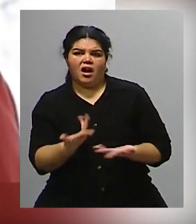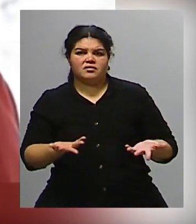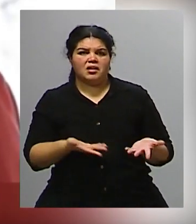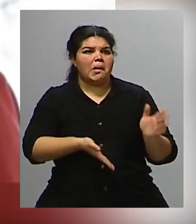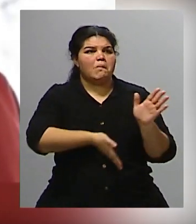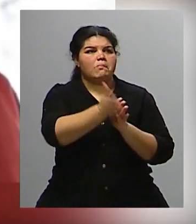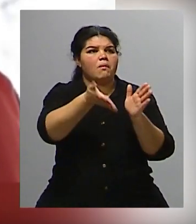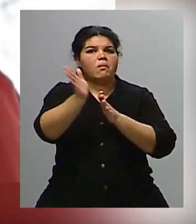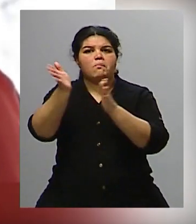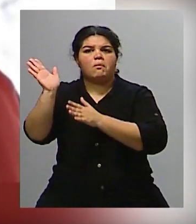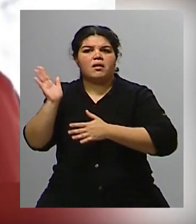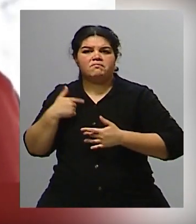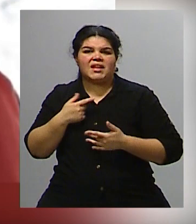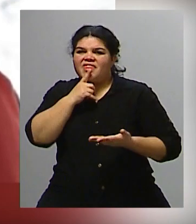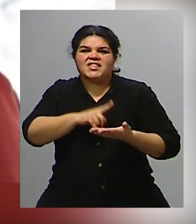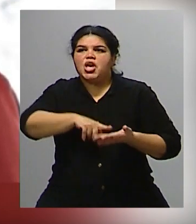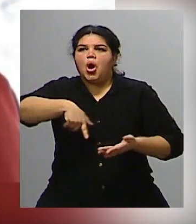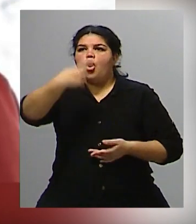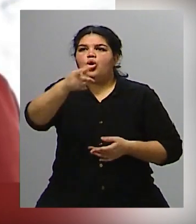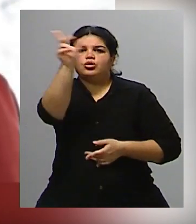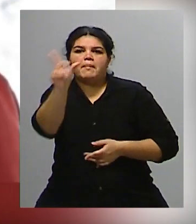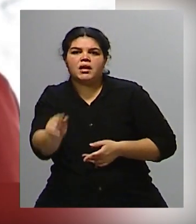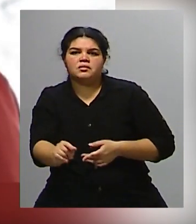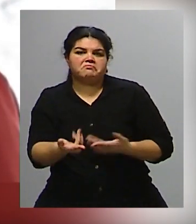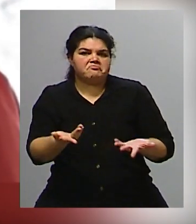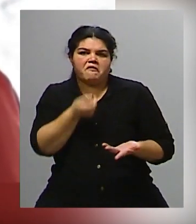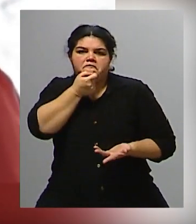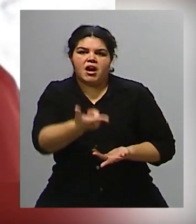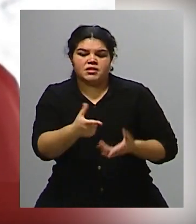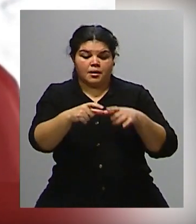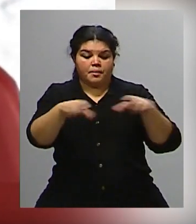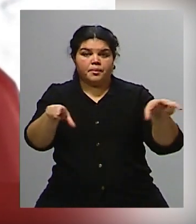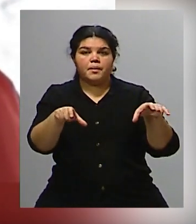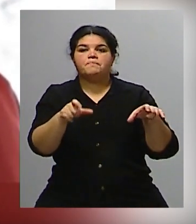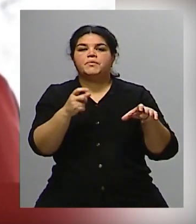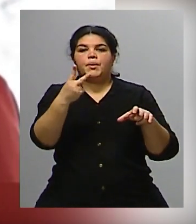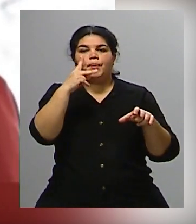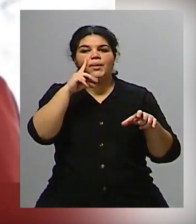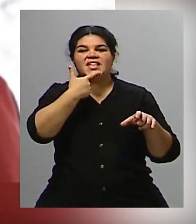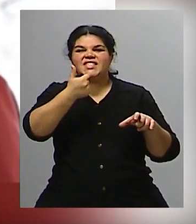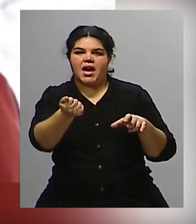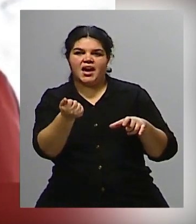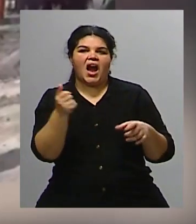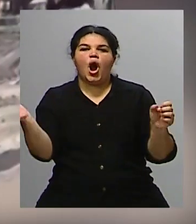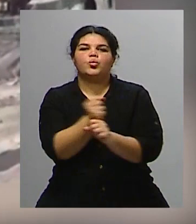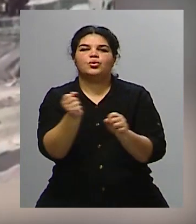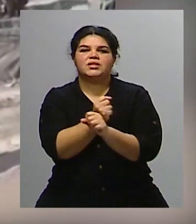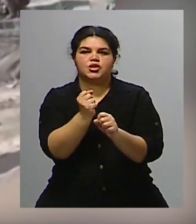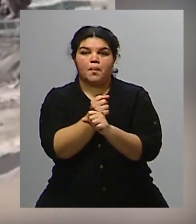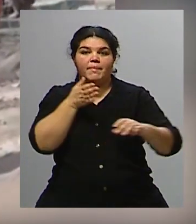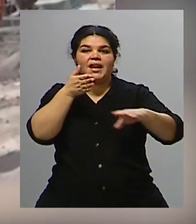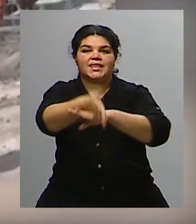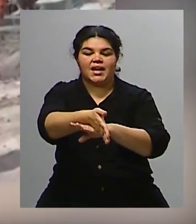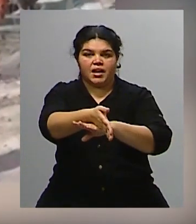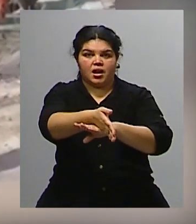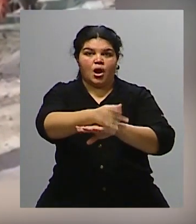no requieren al ámbito del refugio, porque conseguir una visa como migrante es más rápido y es más fácil que aplicar una